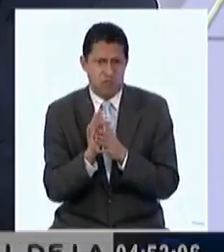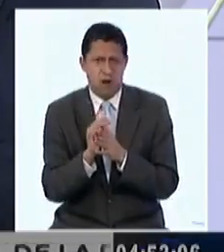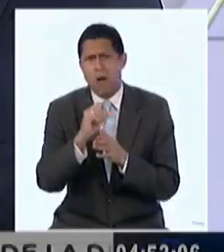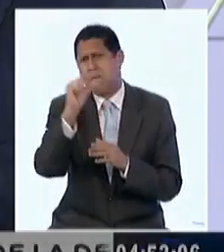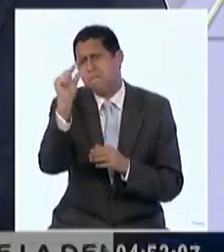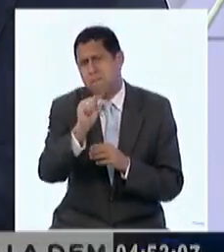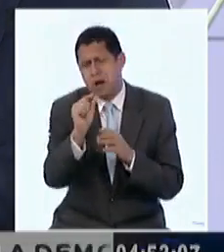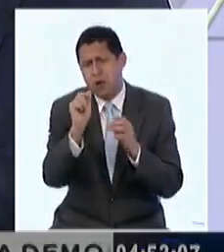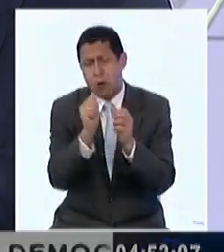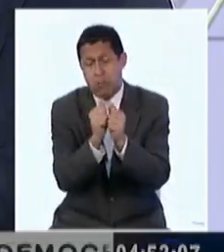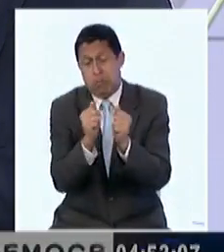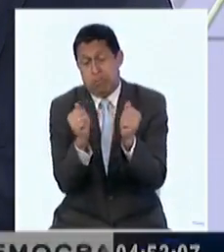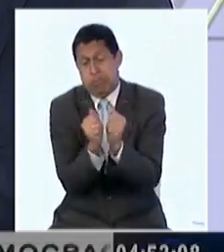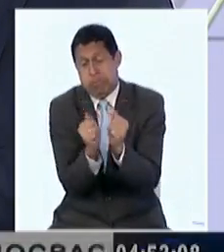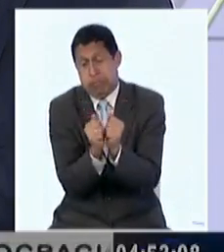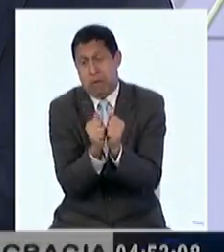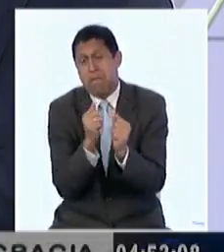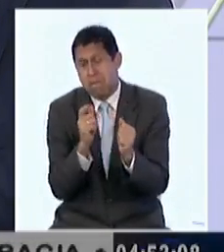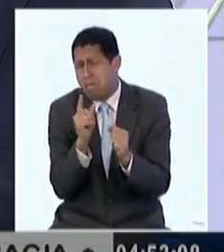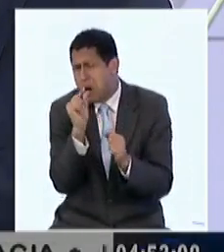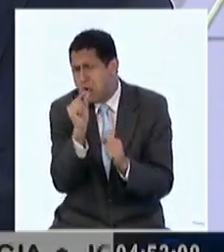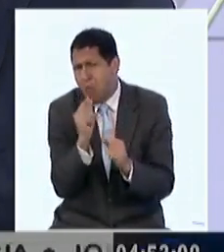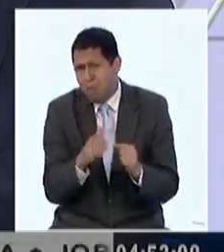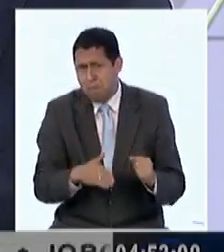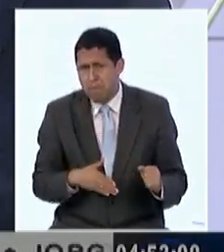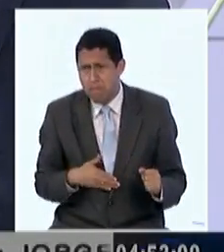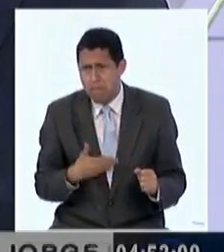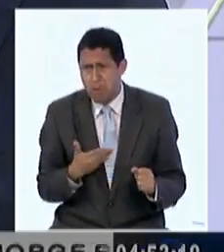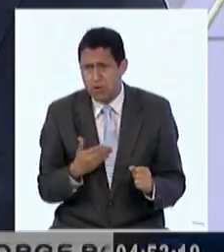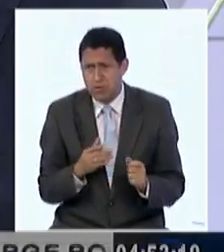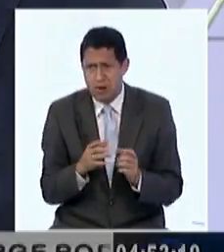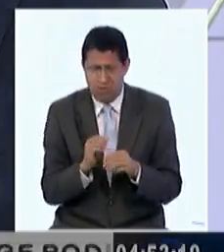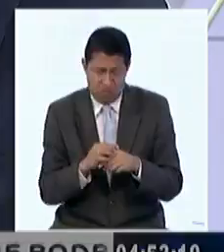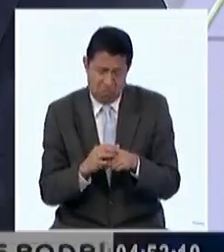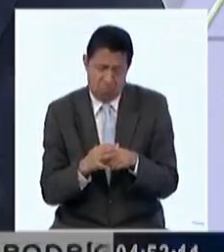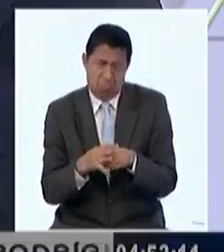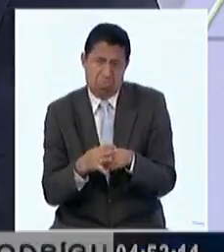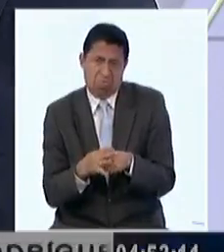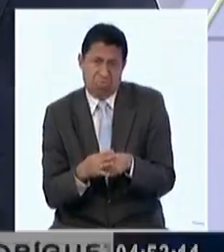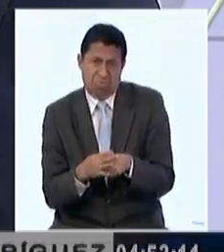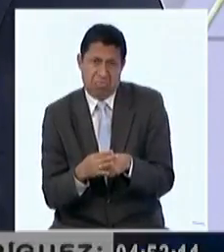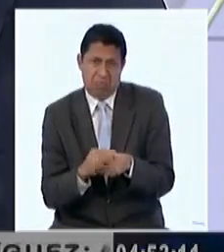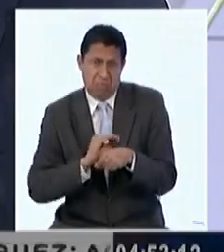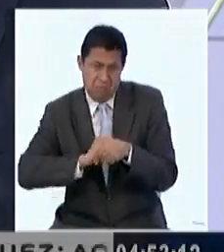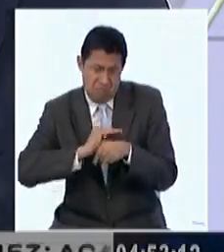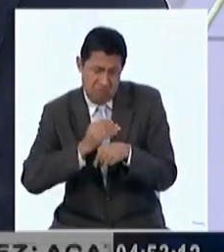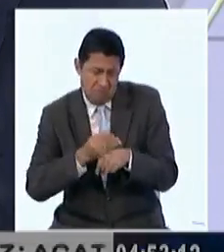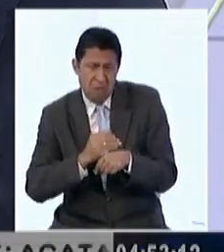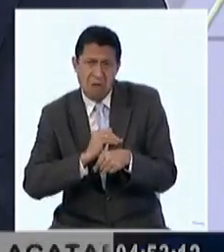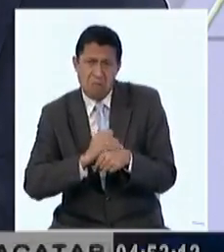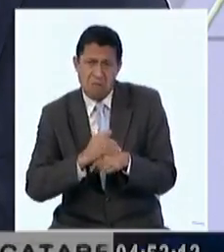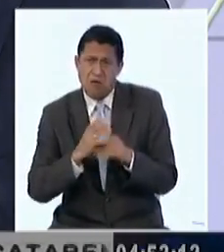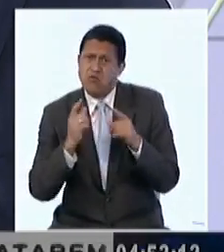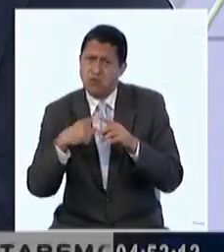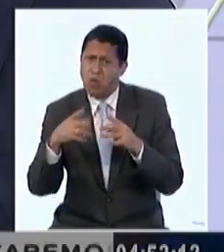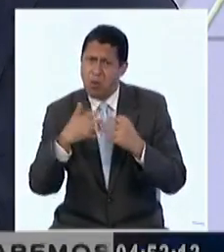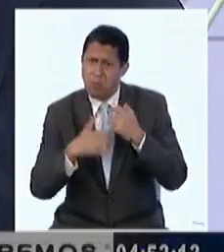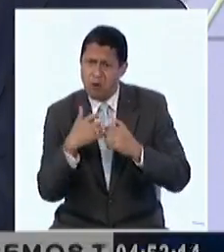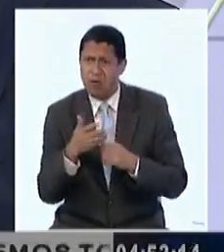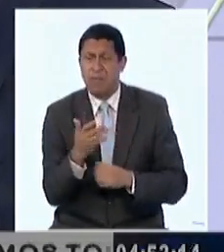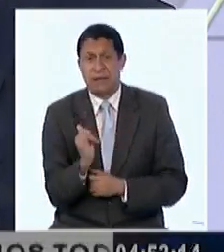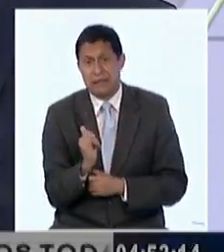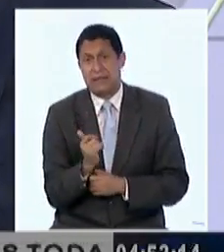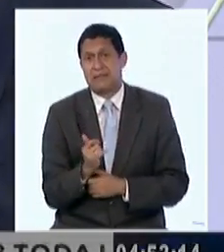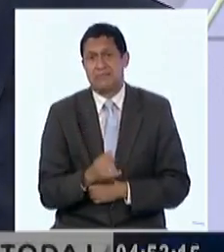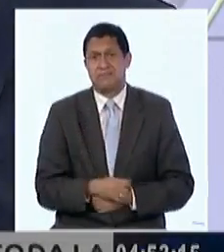menor tensión, menor probabilidad de hipertrofia cicatrizal, de queloide, de toda la serie de anomalías cicatrizales